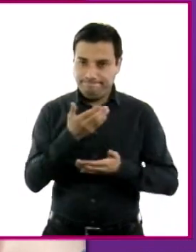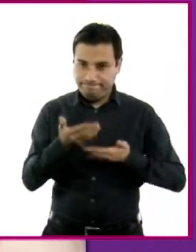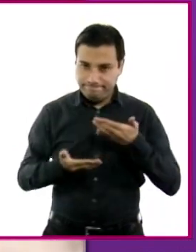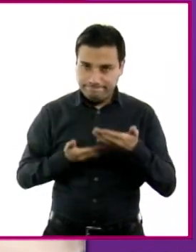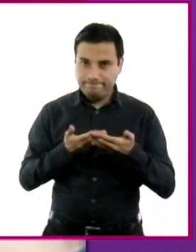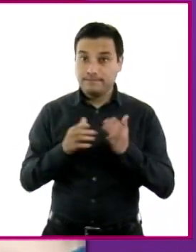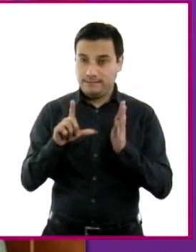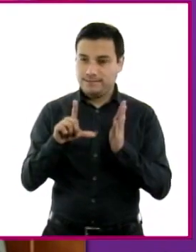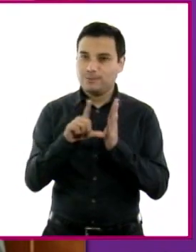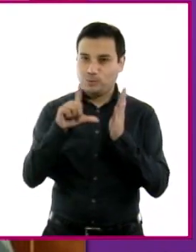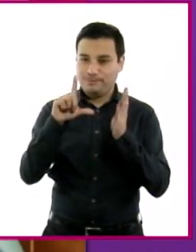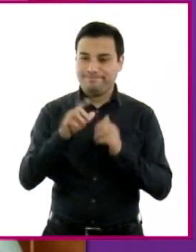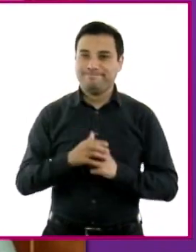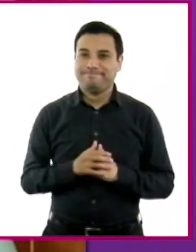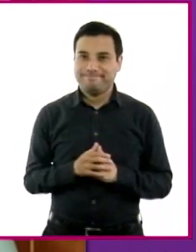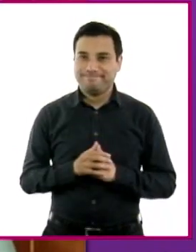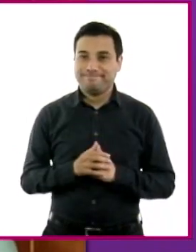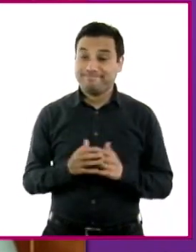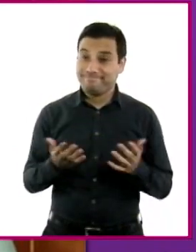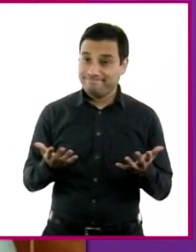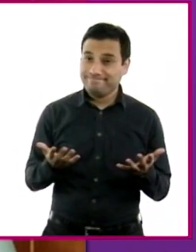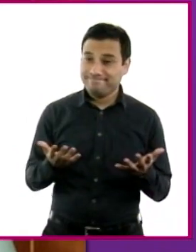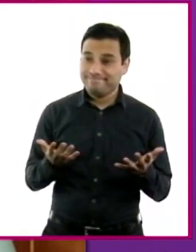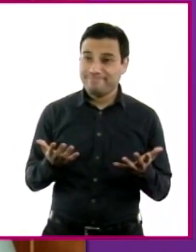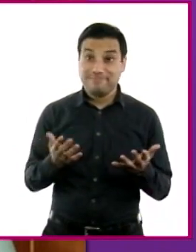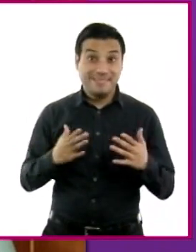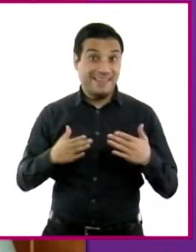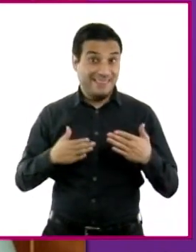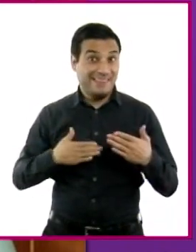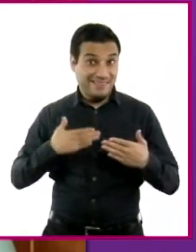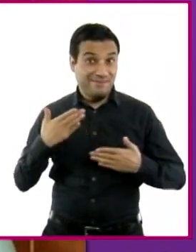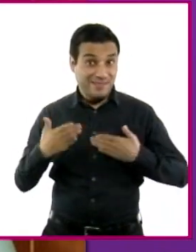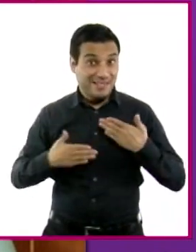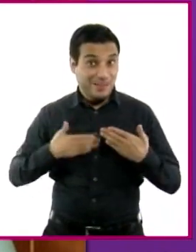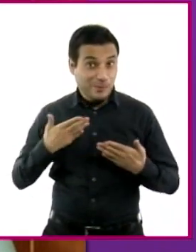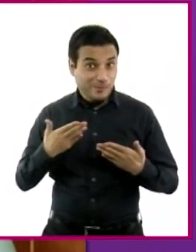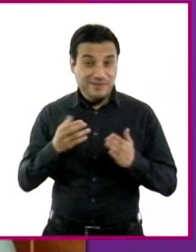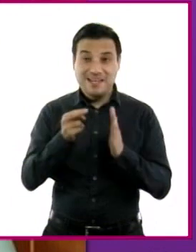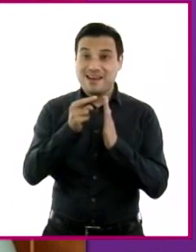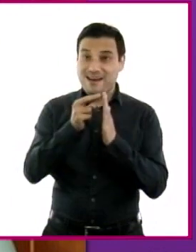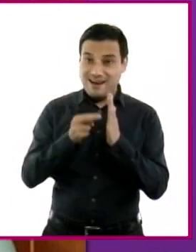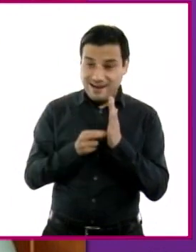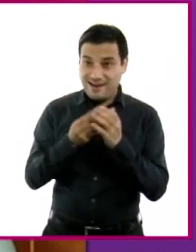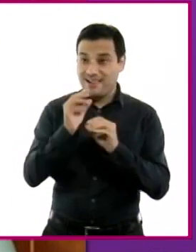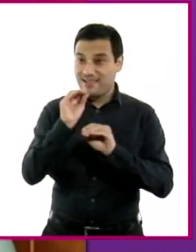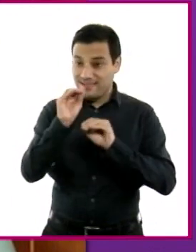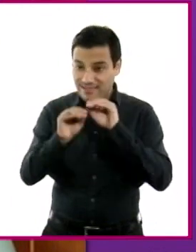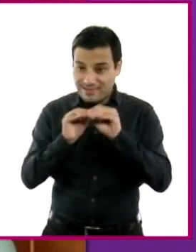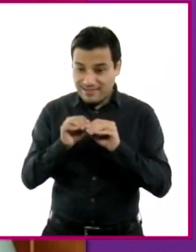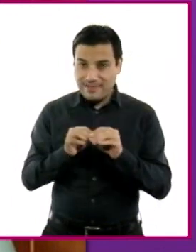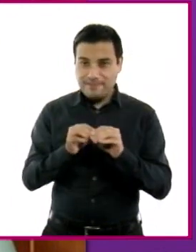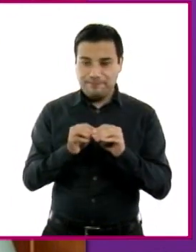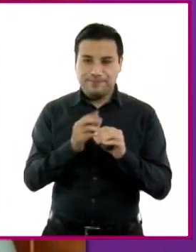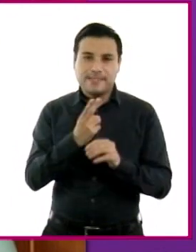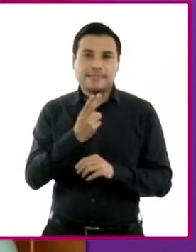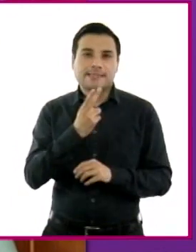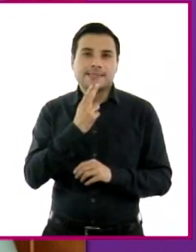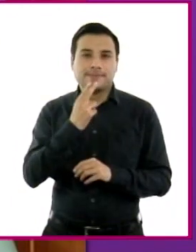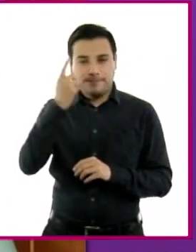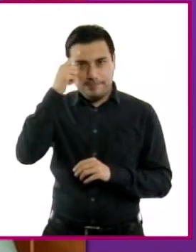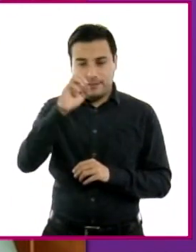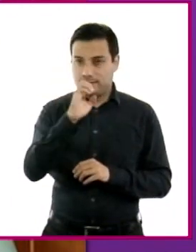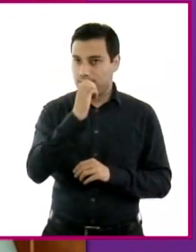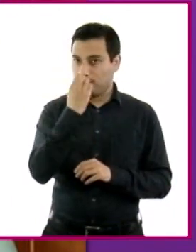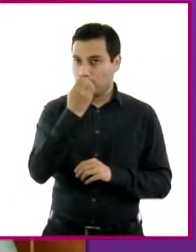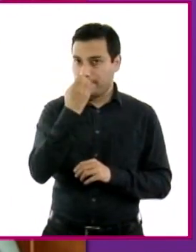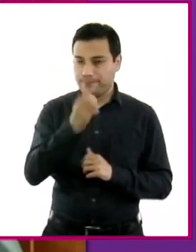nuestros proyectos. Sí, fue divertido hacer una lista de reglas que debemos seguir en la escuela.